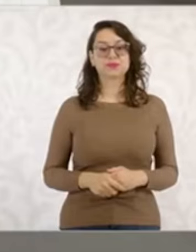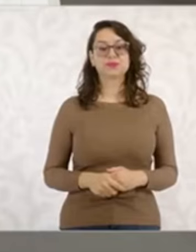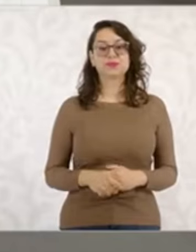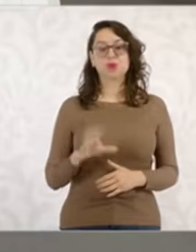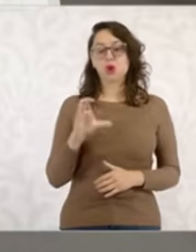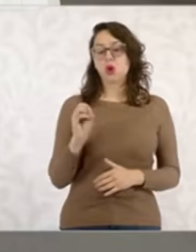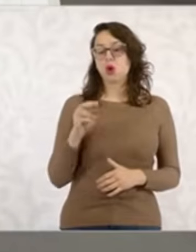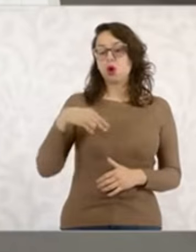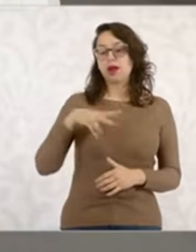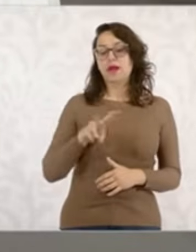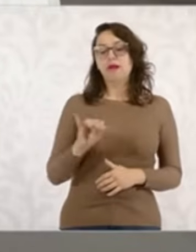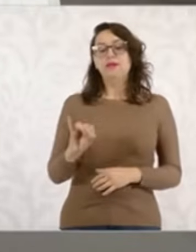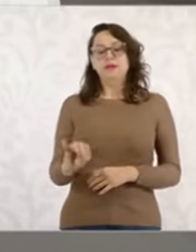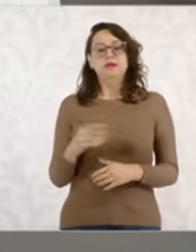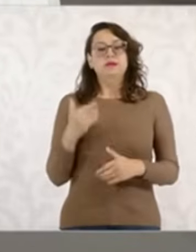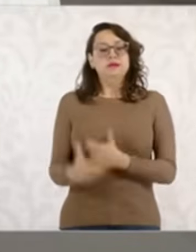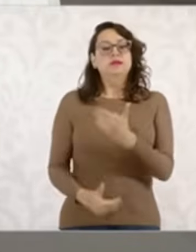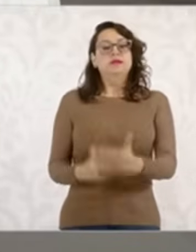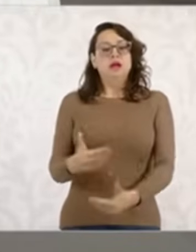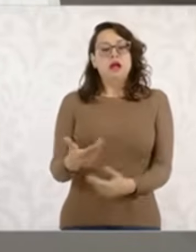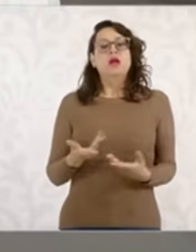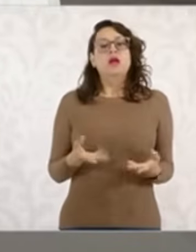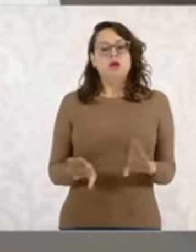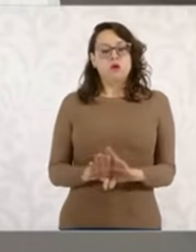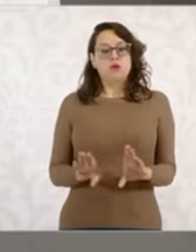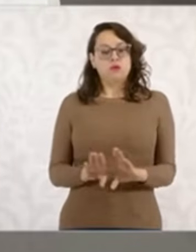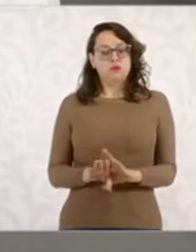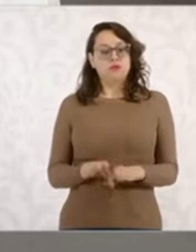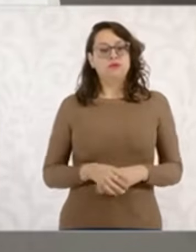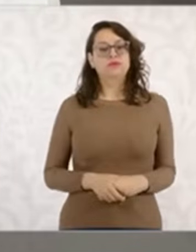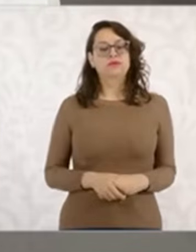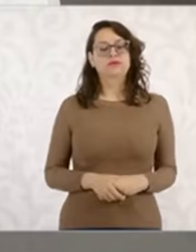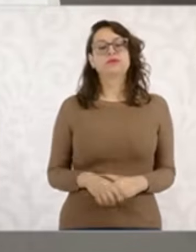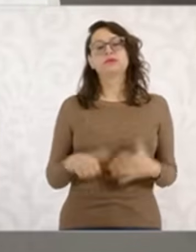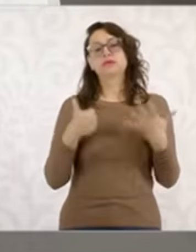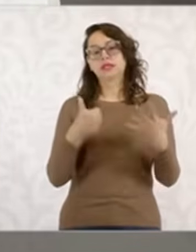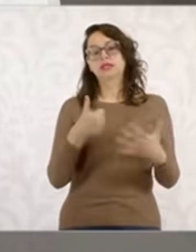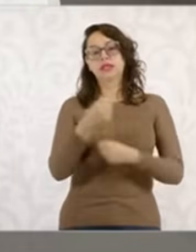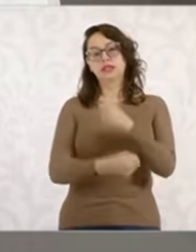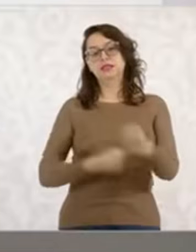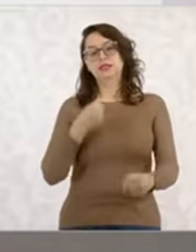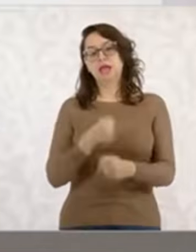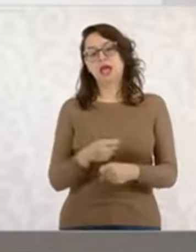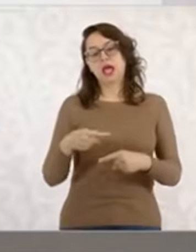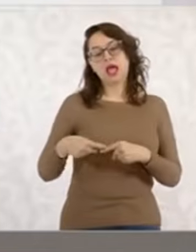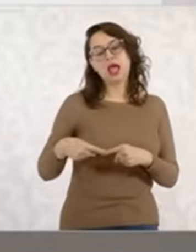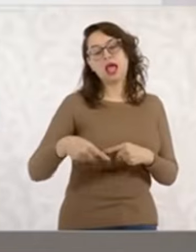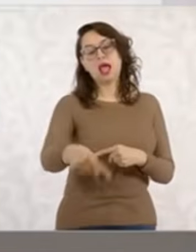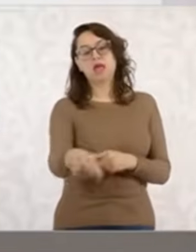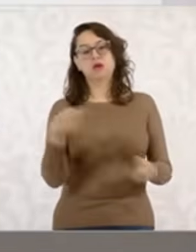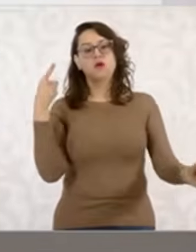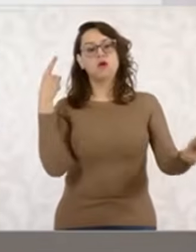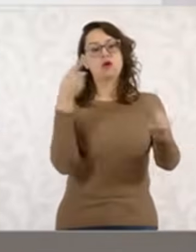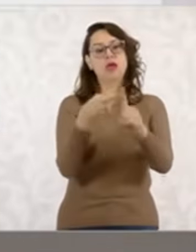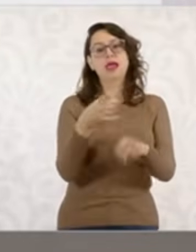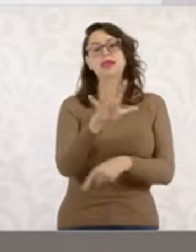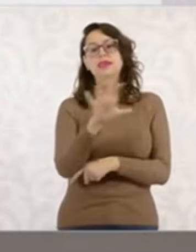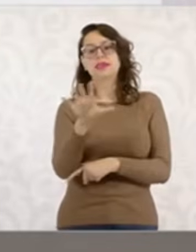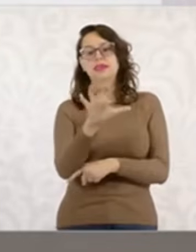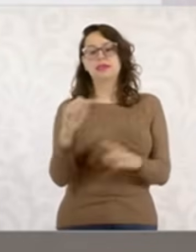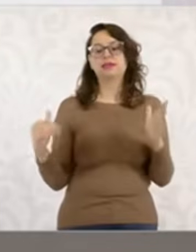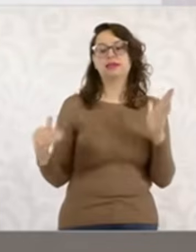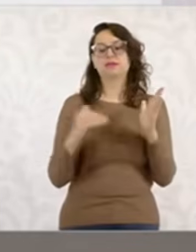favor. Bueno, el programa seccional son 500,000 viviendas nuevas en unidades